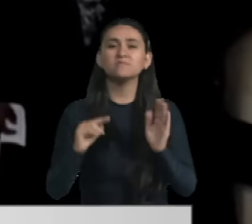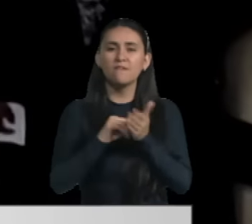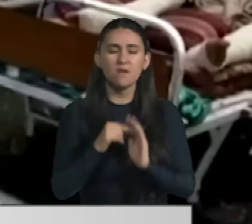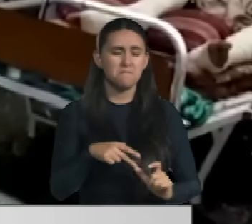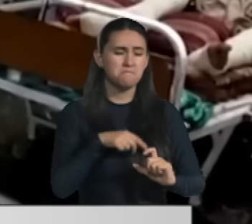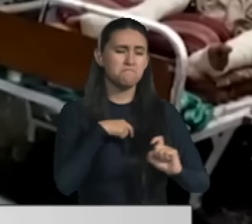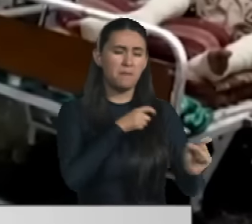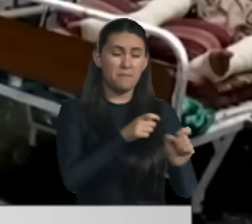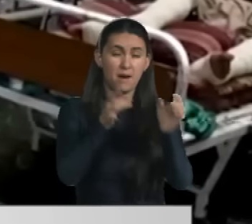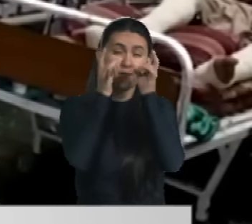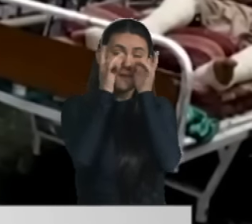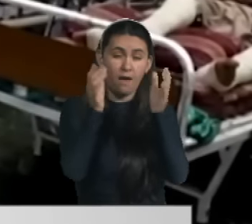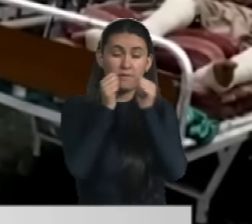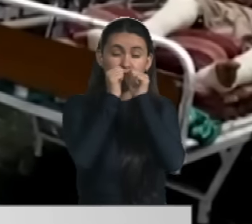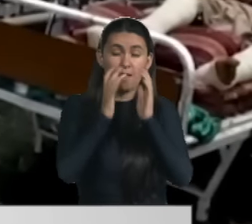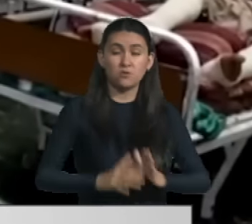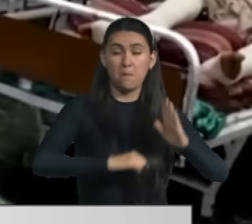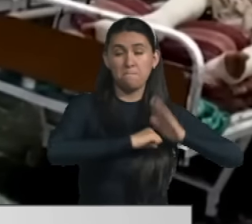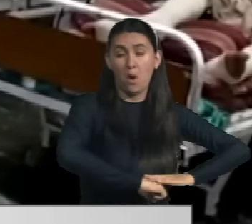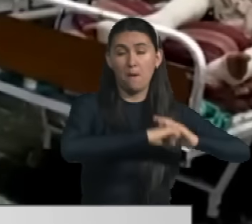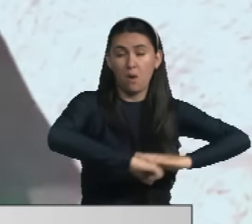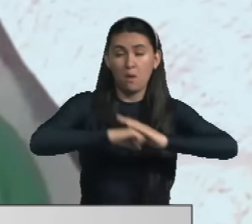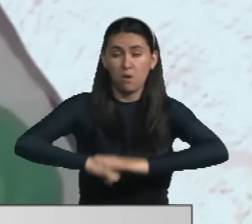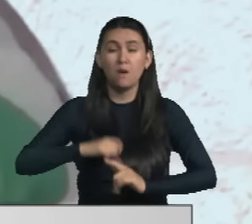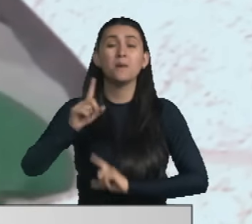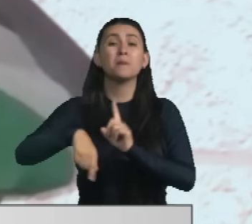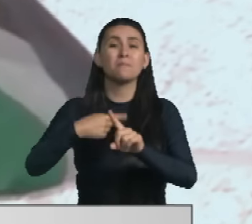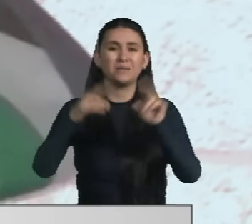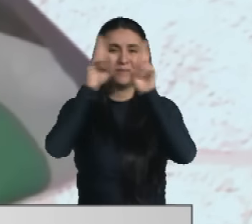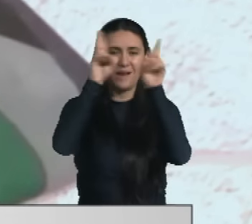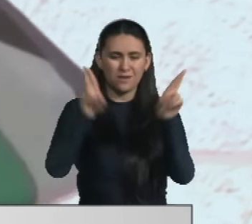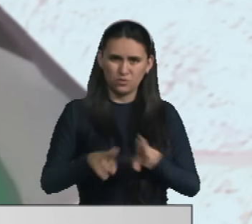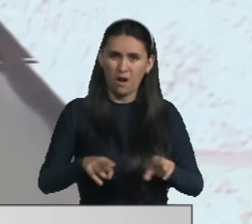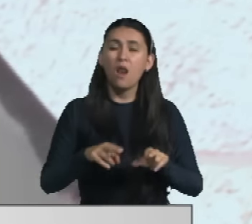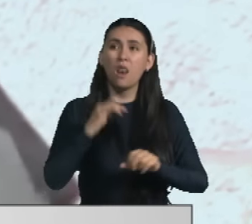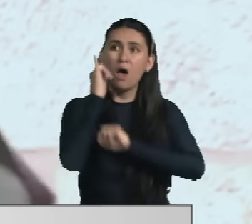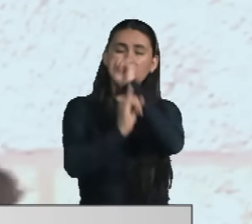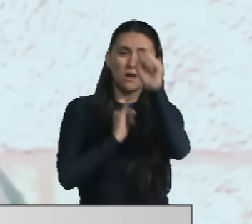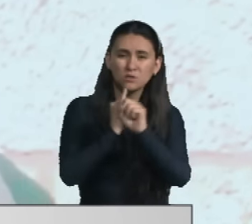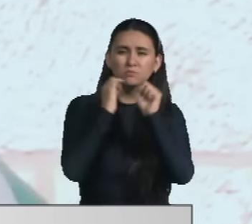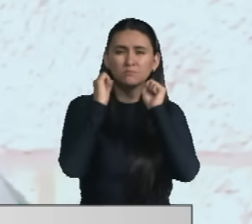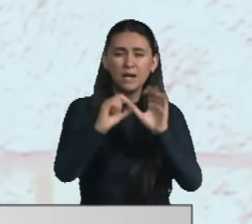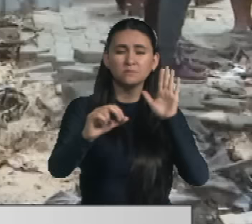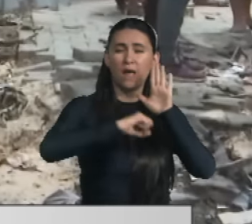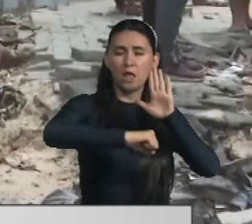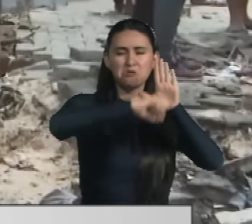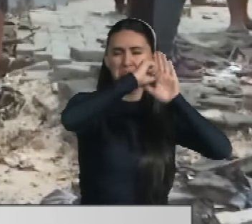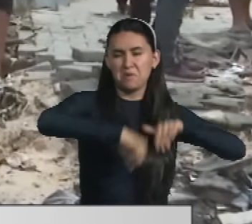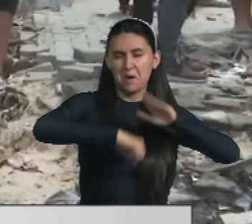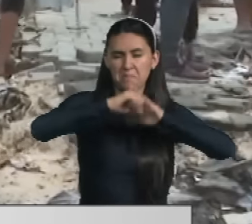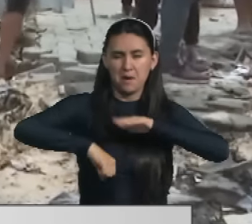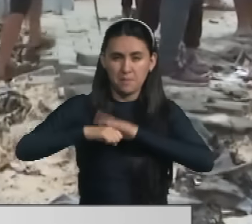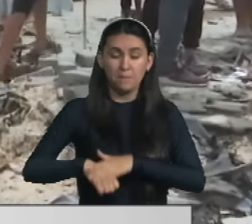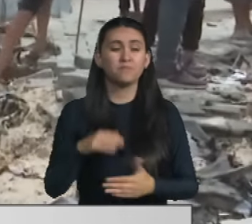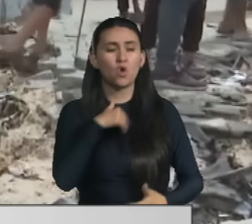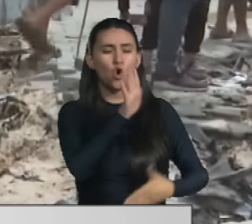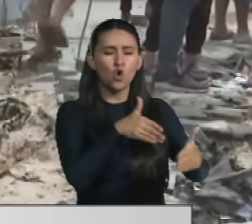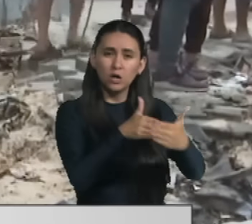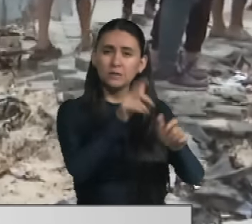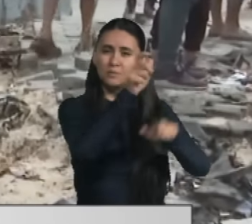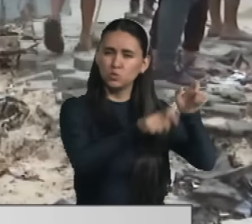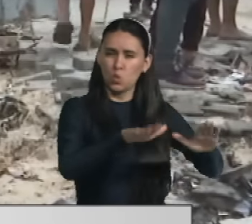guerra y graves violaciones del derecho internacional, entre los cuales figuran dirigir intencionadamente ataques contra